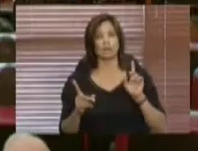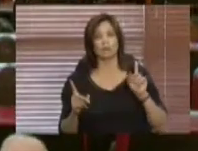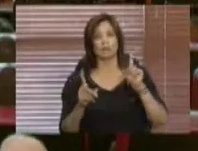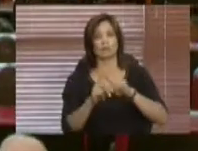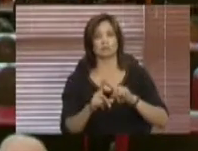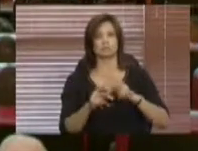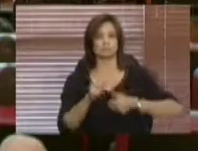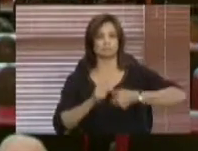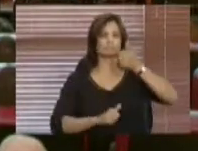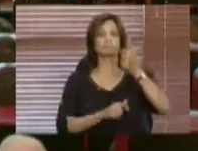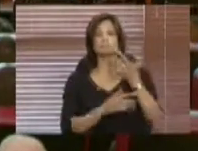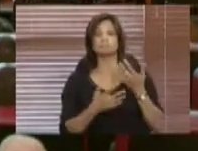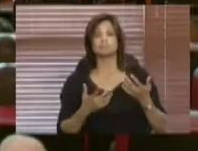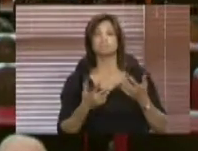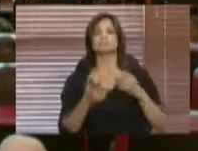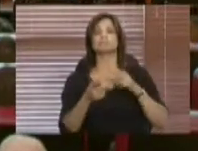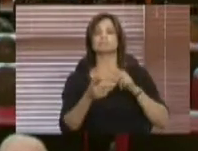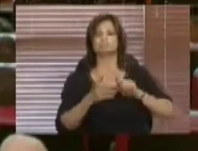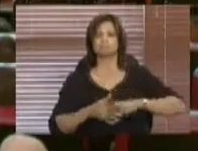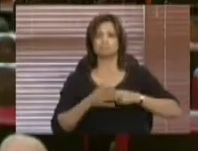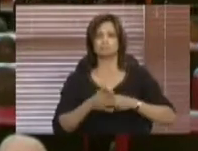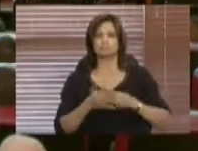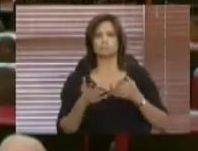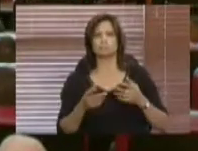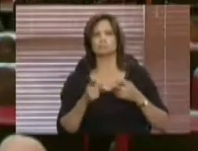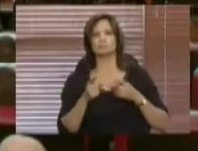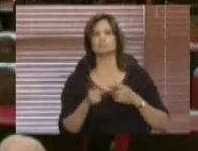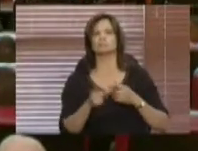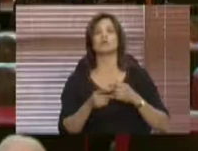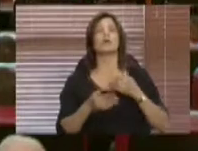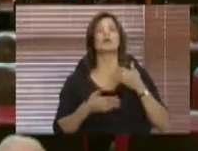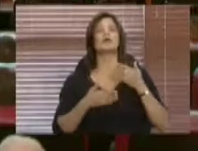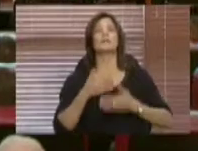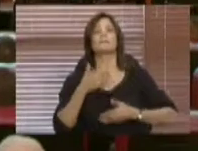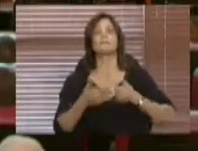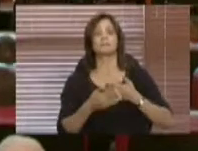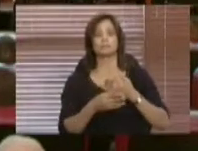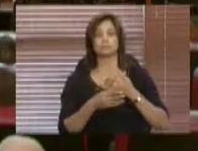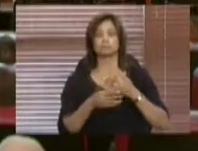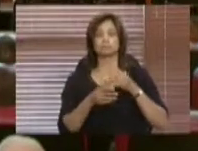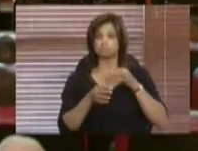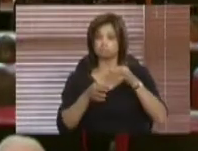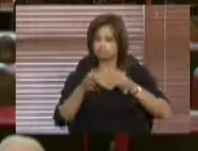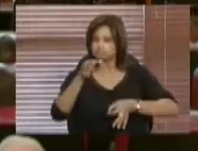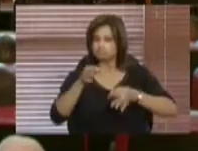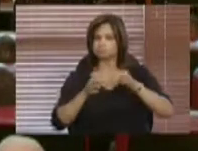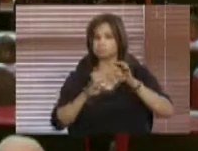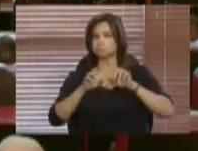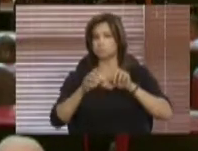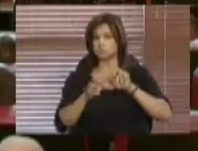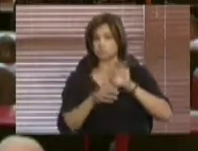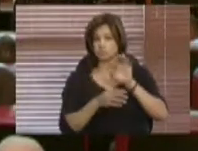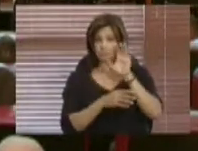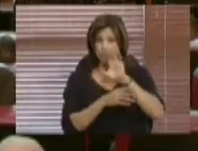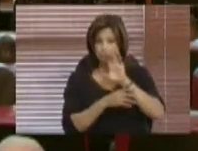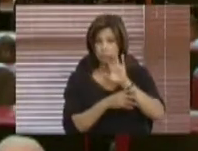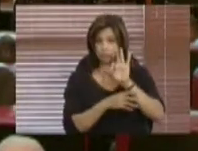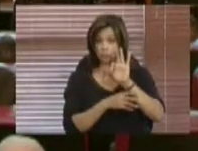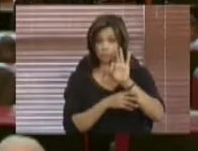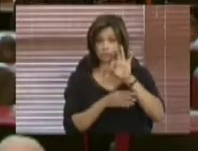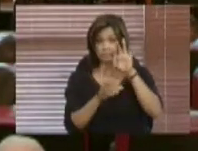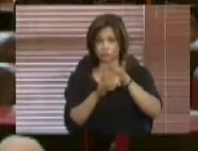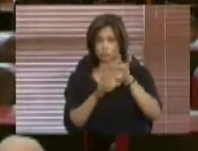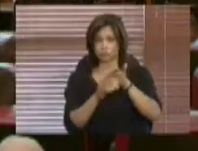su fallo. Ahí empieza el proceso de buscar ese 9º voto. Y a